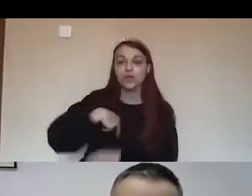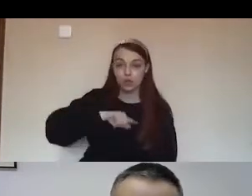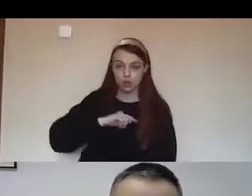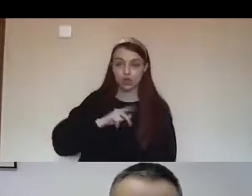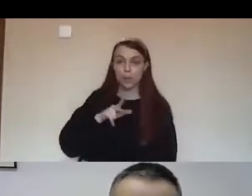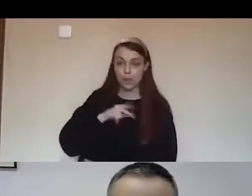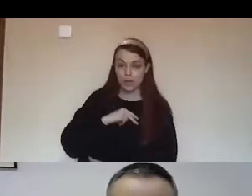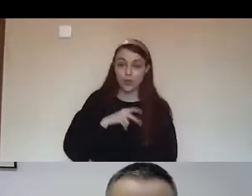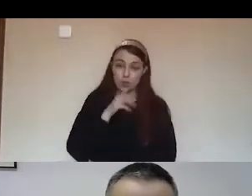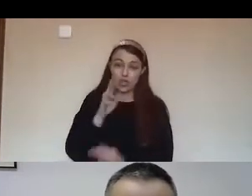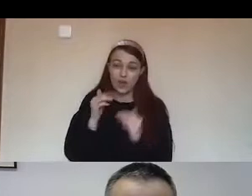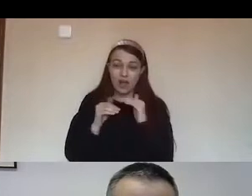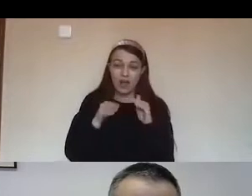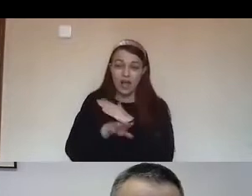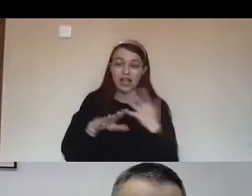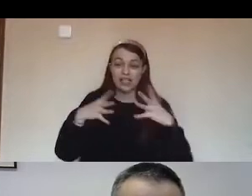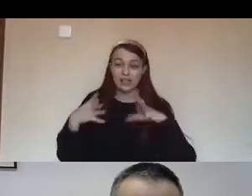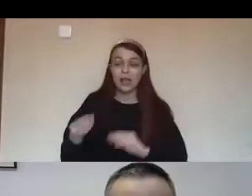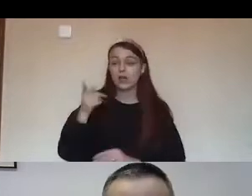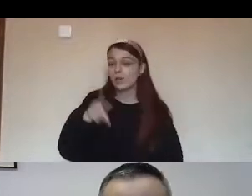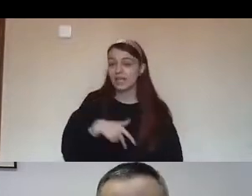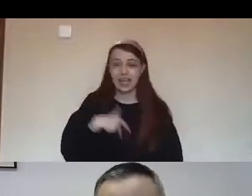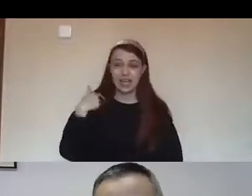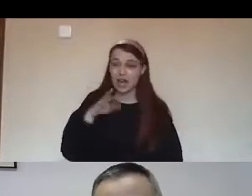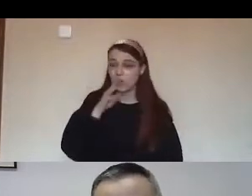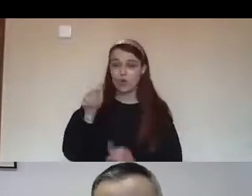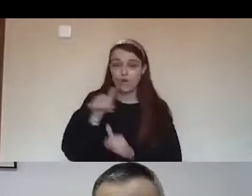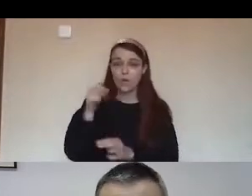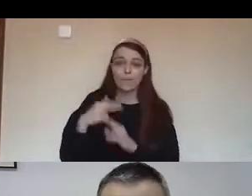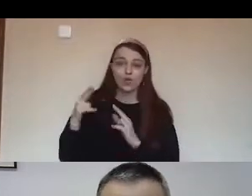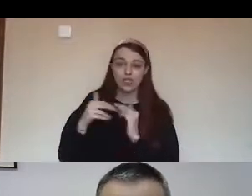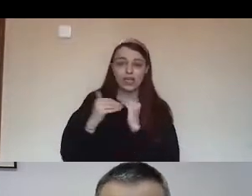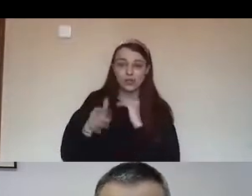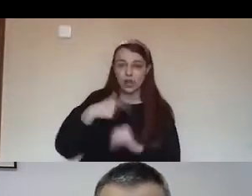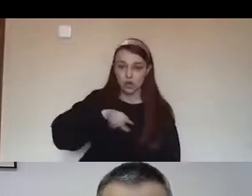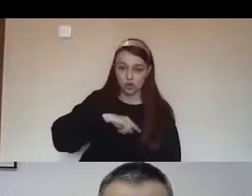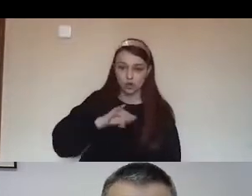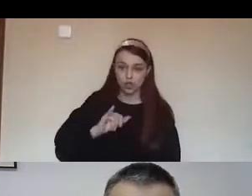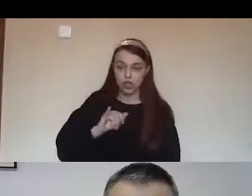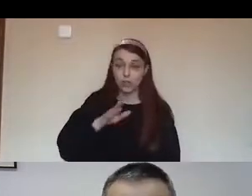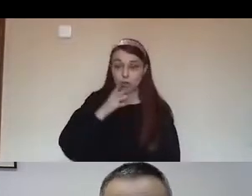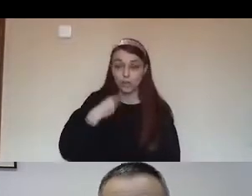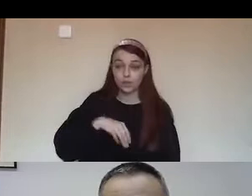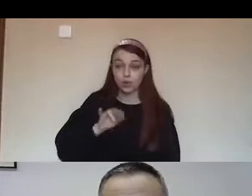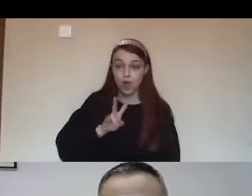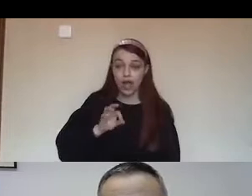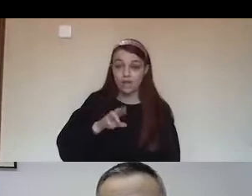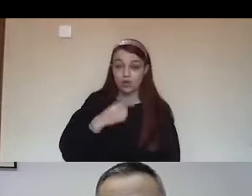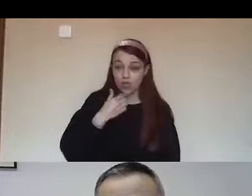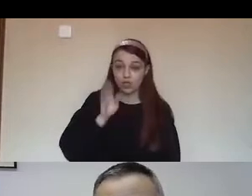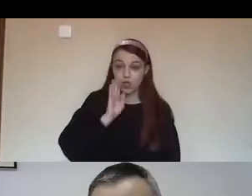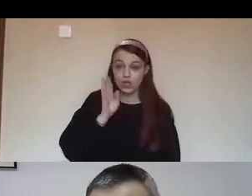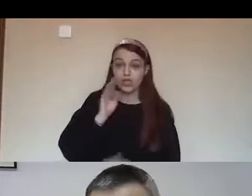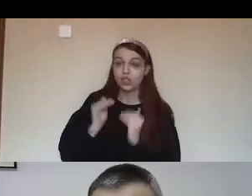cuestión de la accesibilidad, pero también en general por la política de sostenibilidad que tenemos. Como muy bien ha comentado Ivor, la sostenibilidad